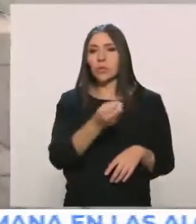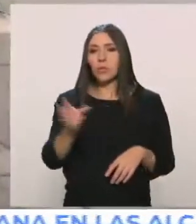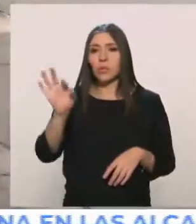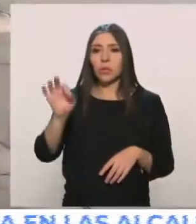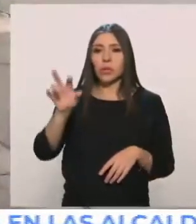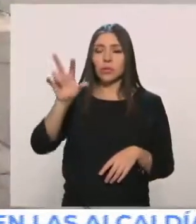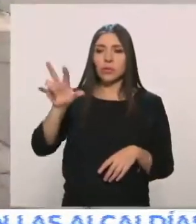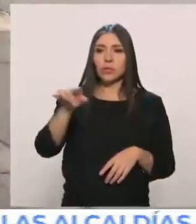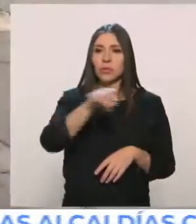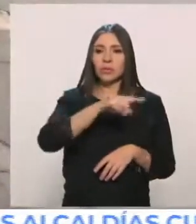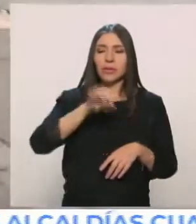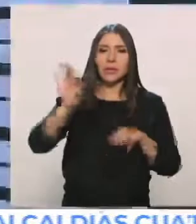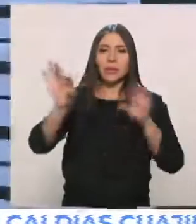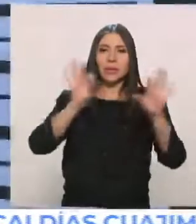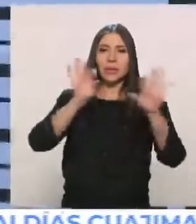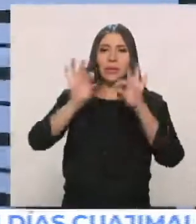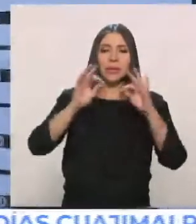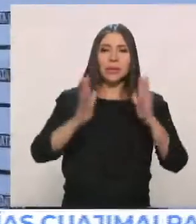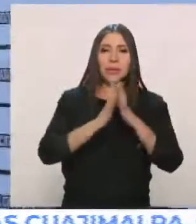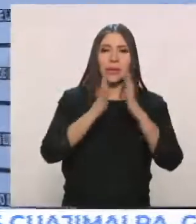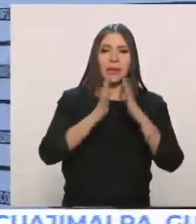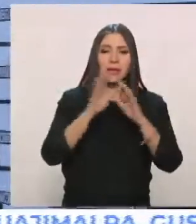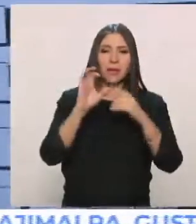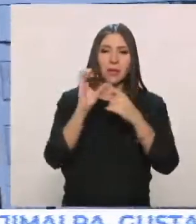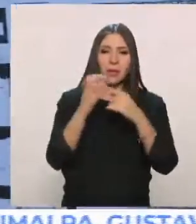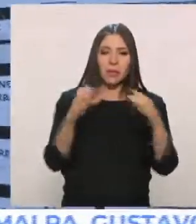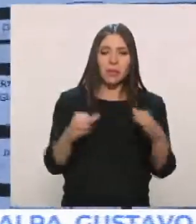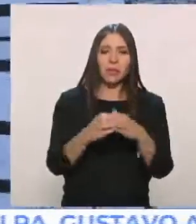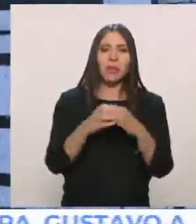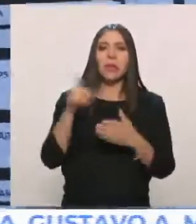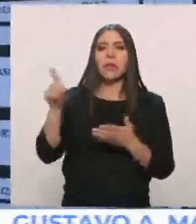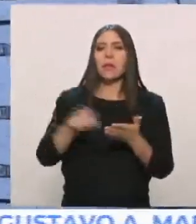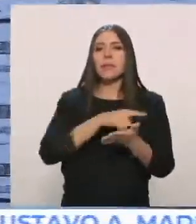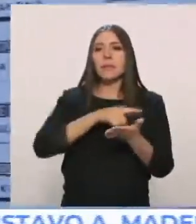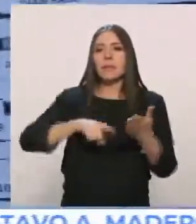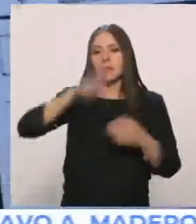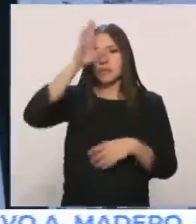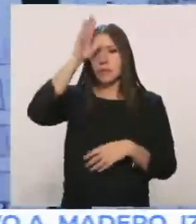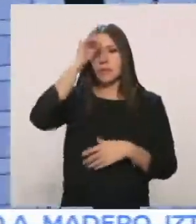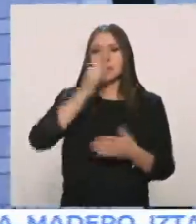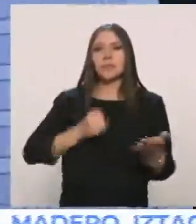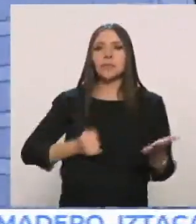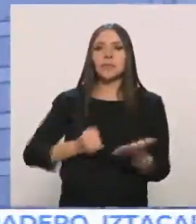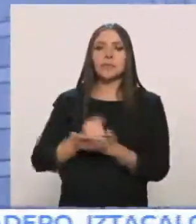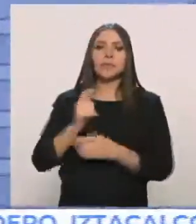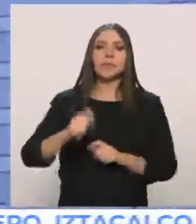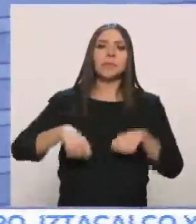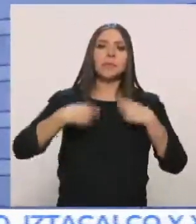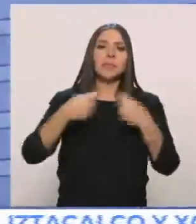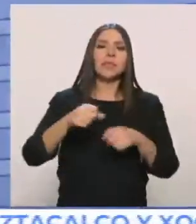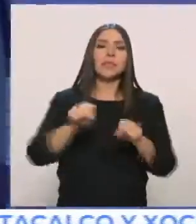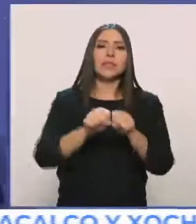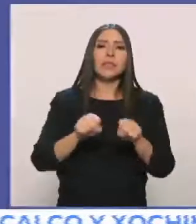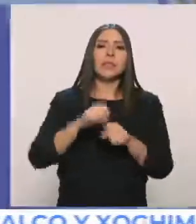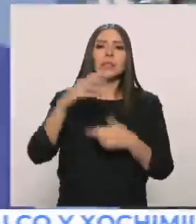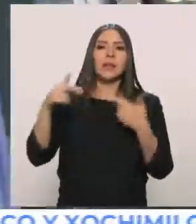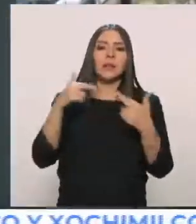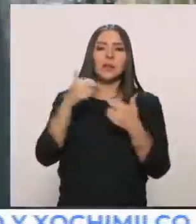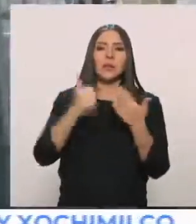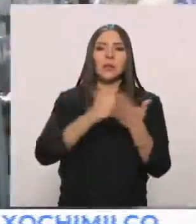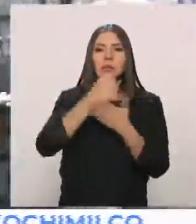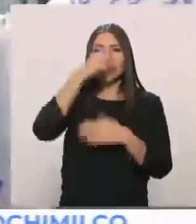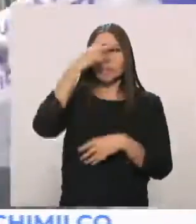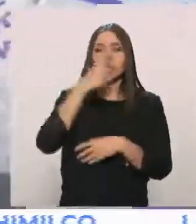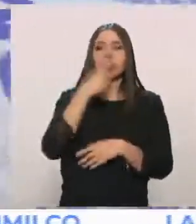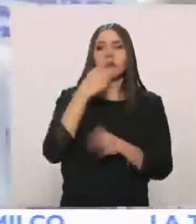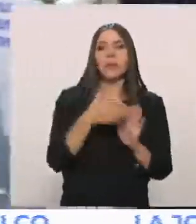comisiones de participación comunitaria se canceló en cumplimiento a la sentencia dictada por la Sala Regional Ciudad de México, que emitió un